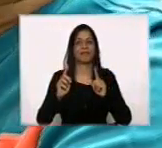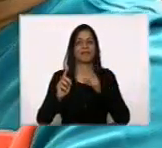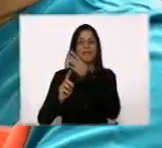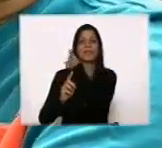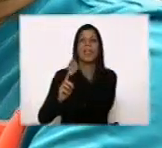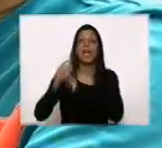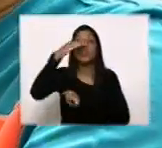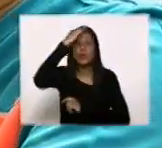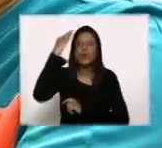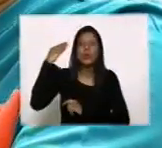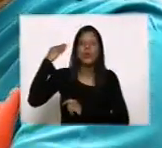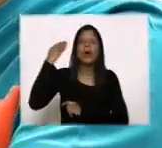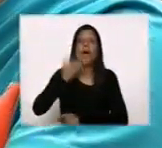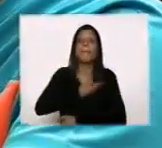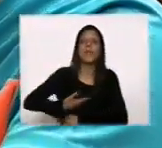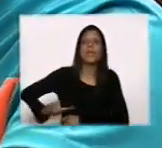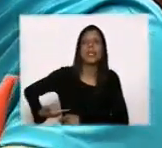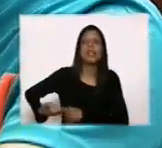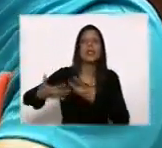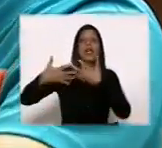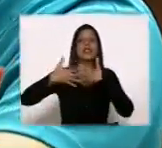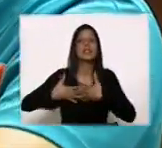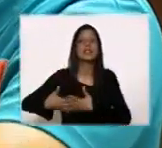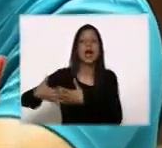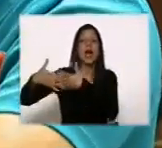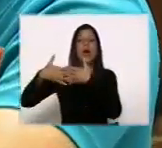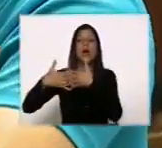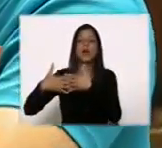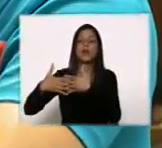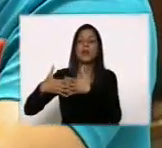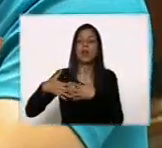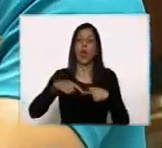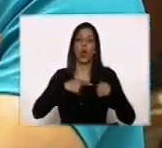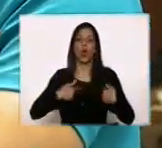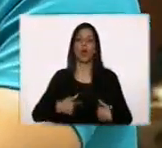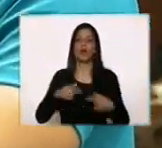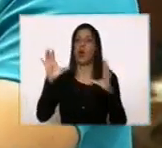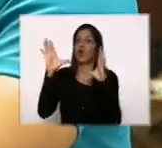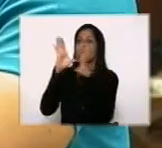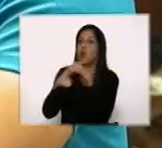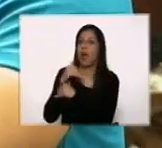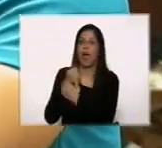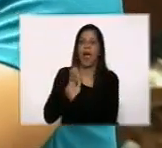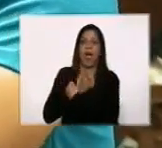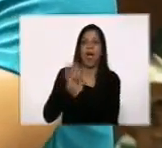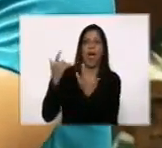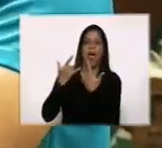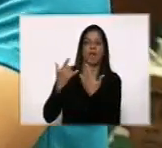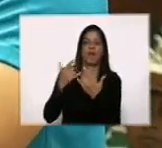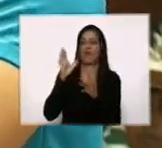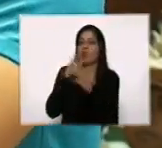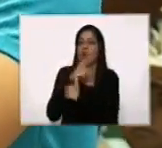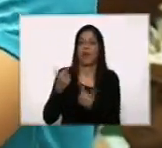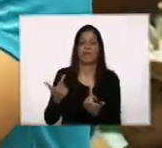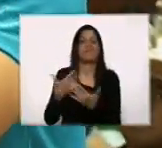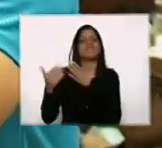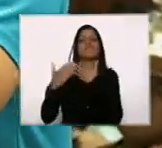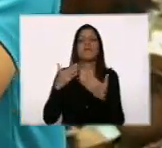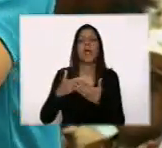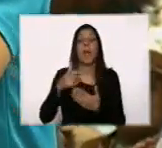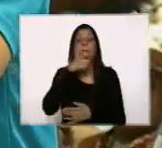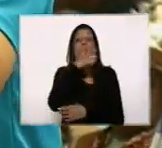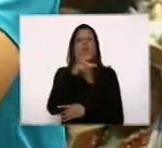y a todos estos hombres que no tienen corazón en el pecho. Fíjense, nosotros